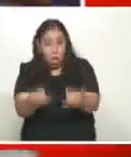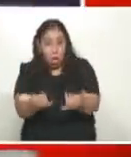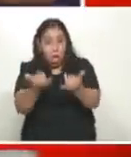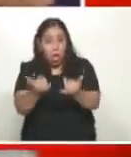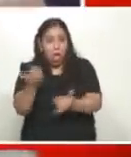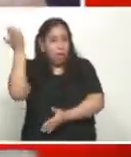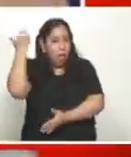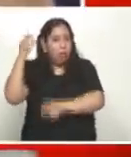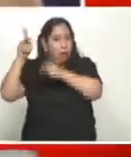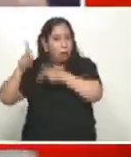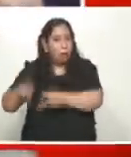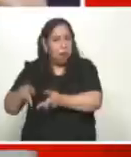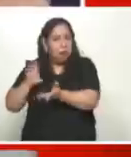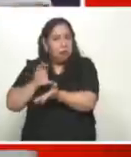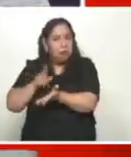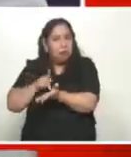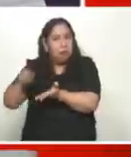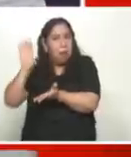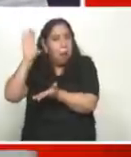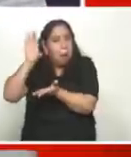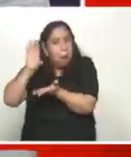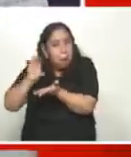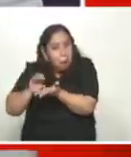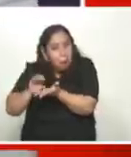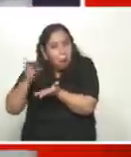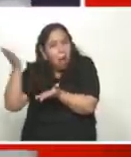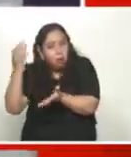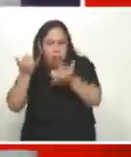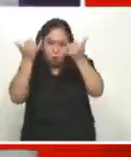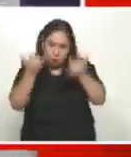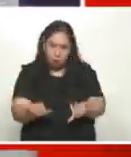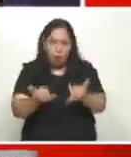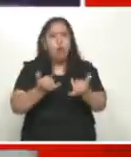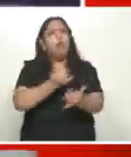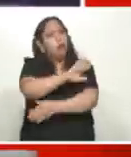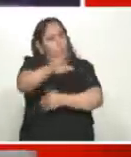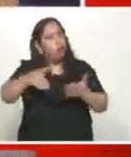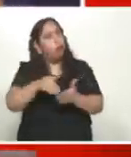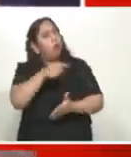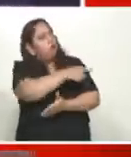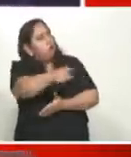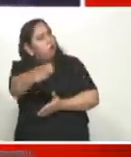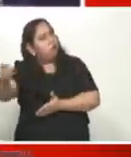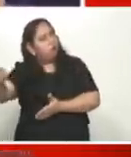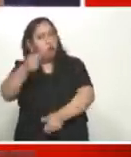trabajadora ha sido reivindicado, trabajo permanente. Entonces, ese